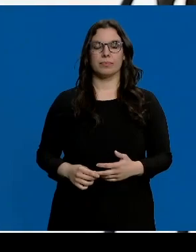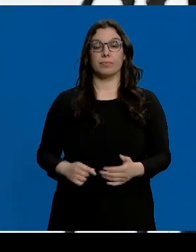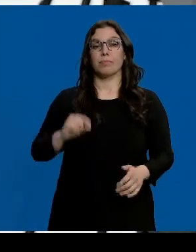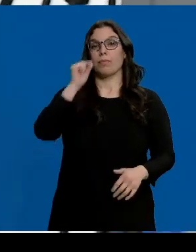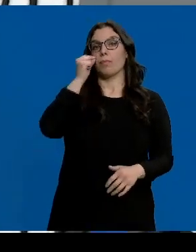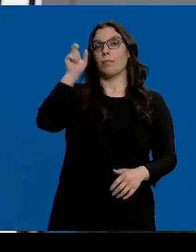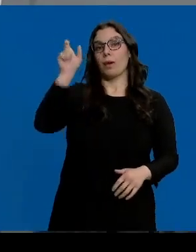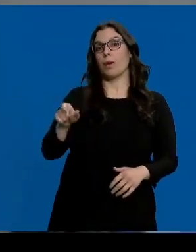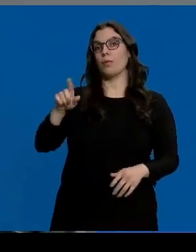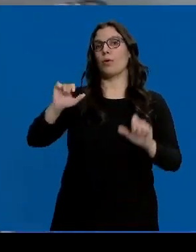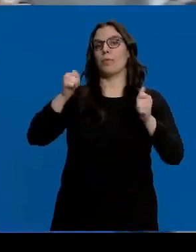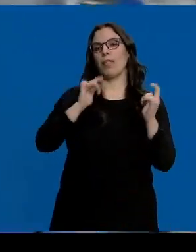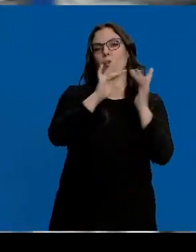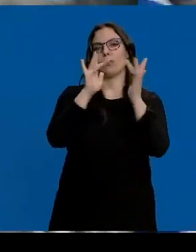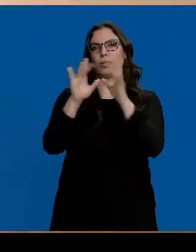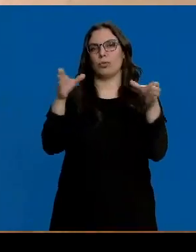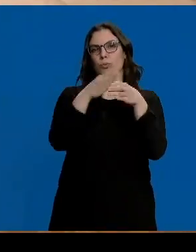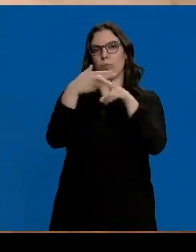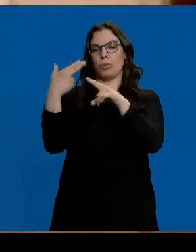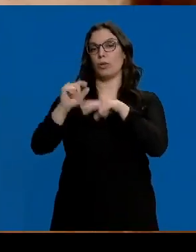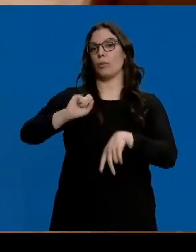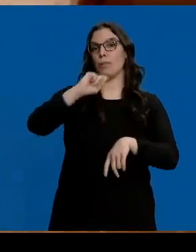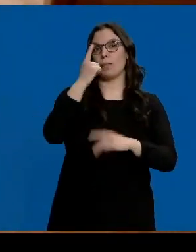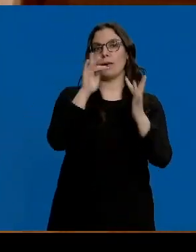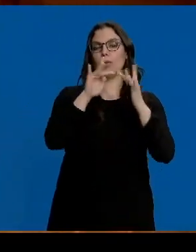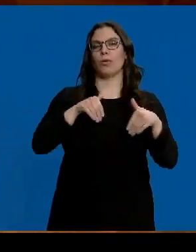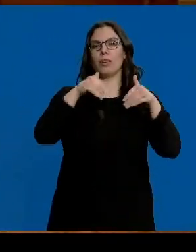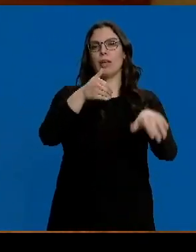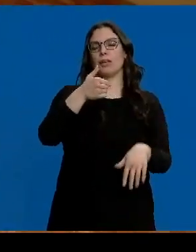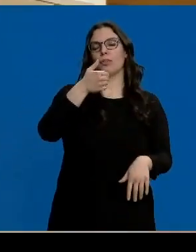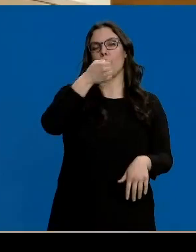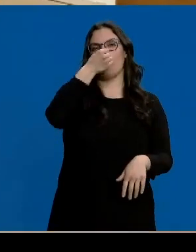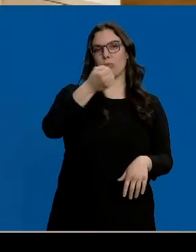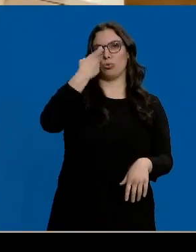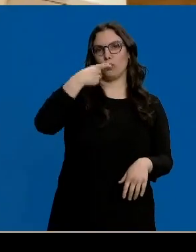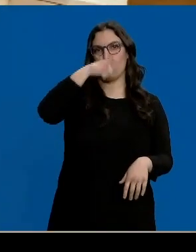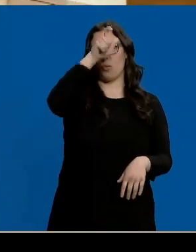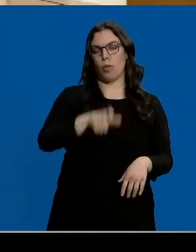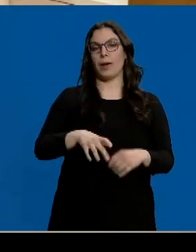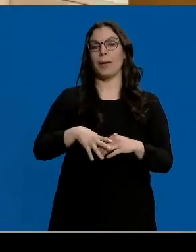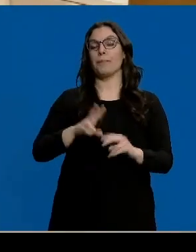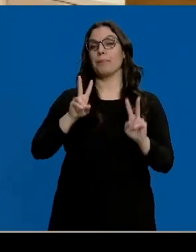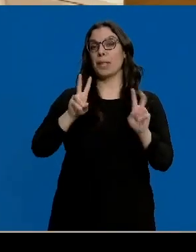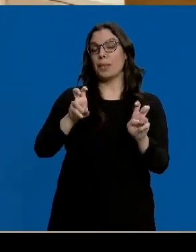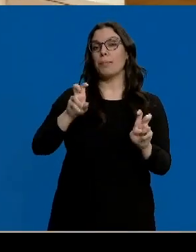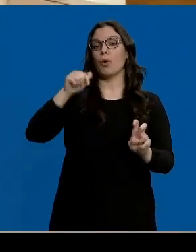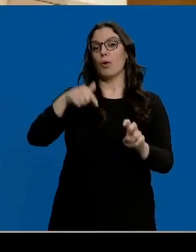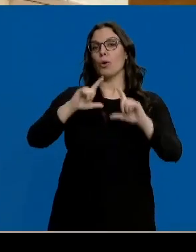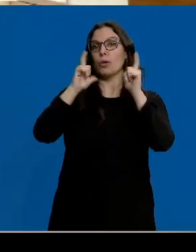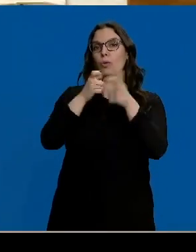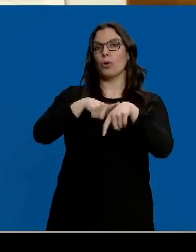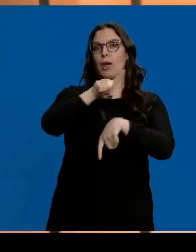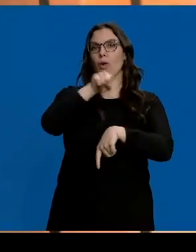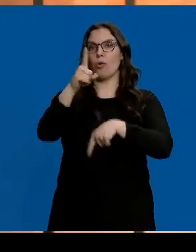Mañueco empieza a dialogar con los partidos, empezando por el candidato del PSOE, por Luis Tudanca. Encuentro que está previsto que se celebre a las 11